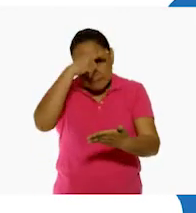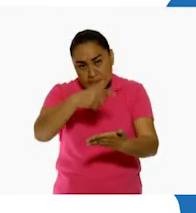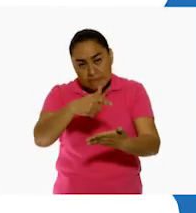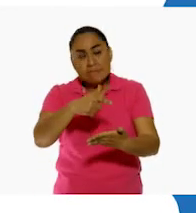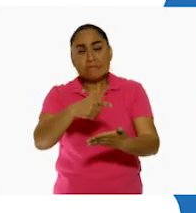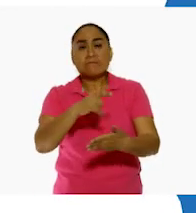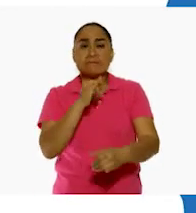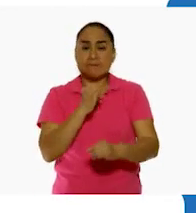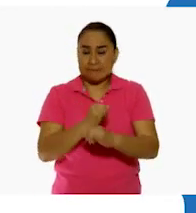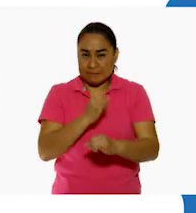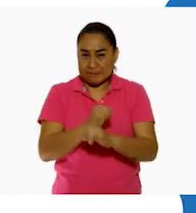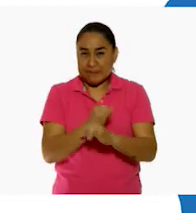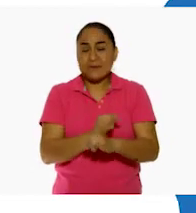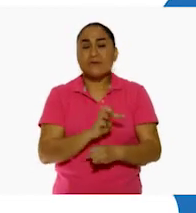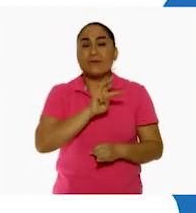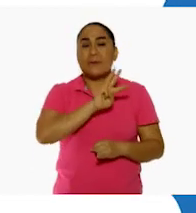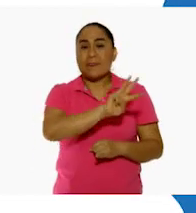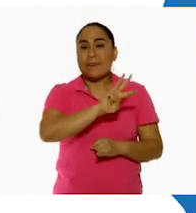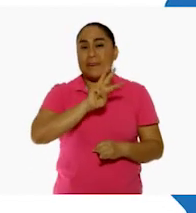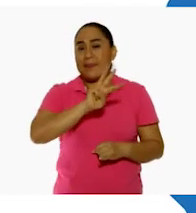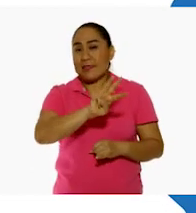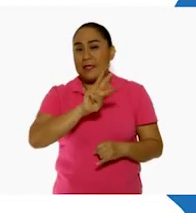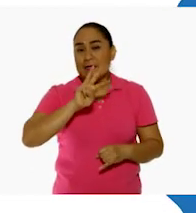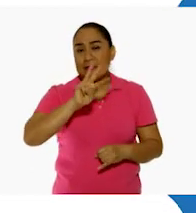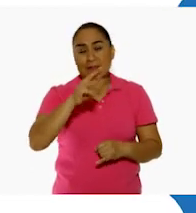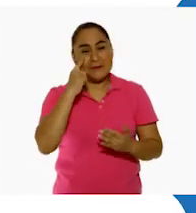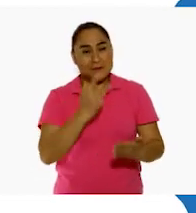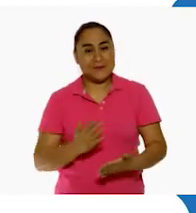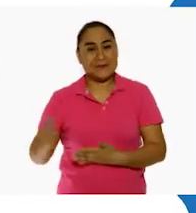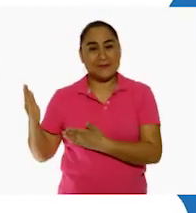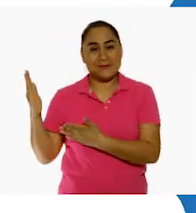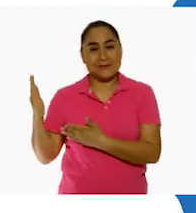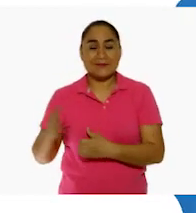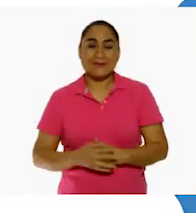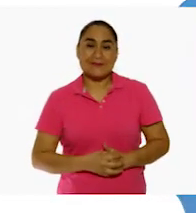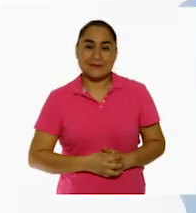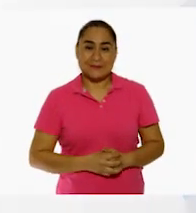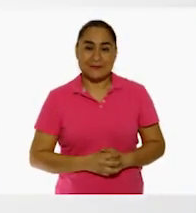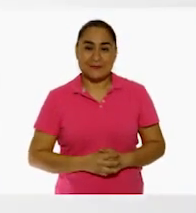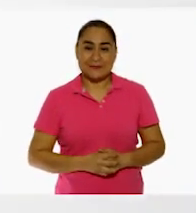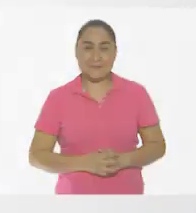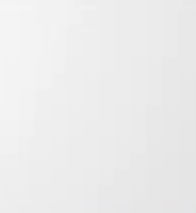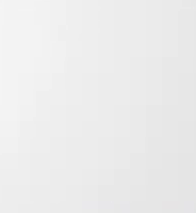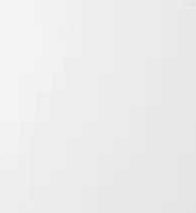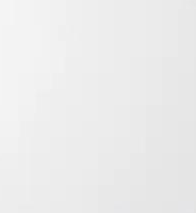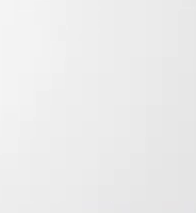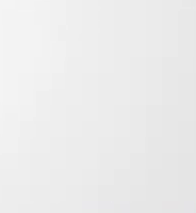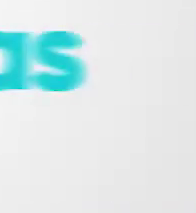siguiente liga: aprendeencasa.cep.gob.mx.